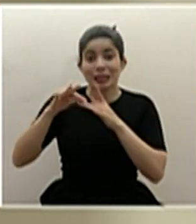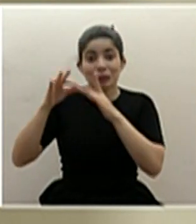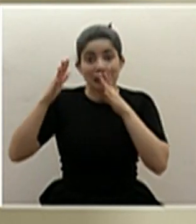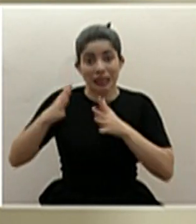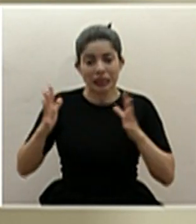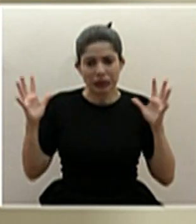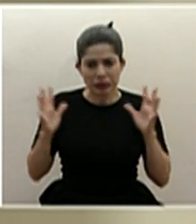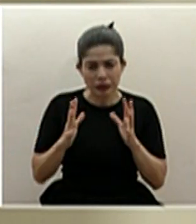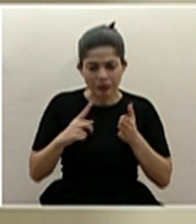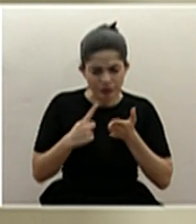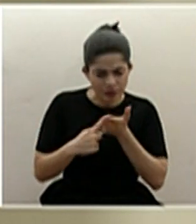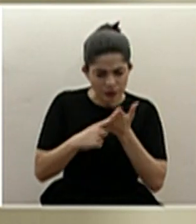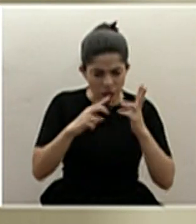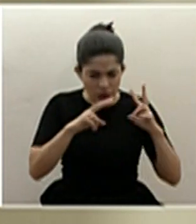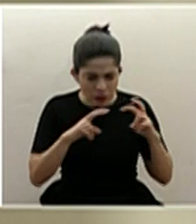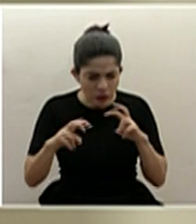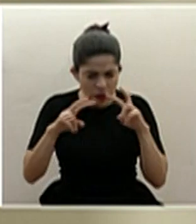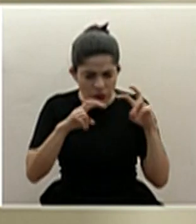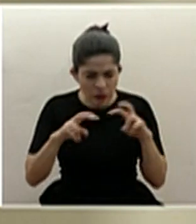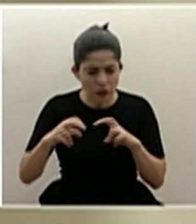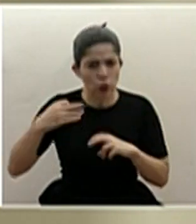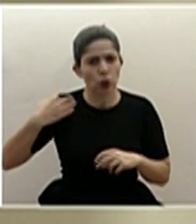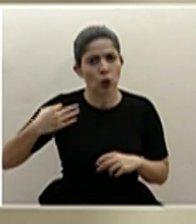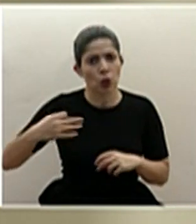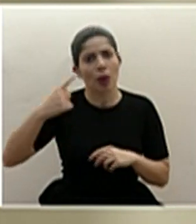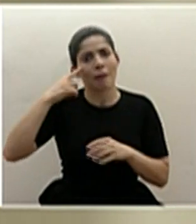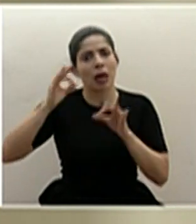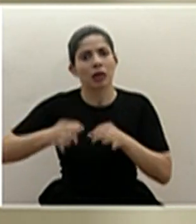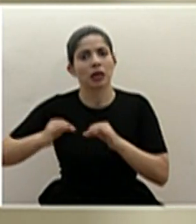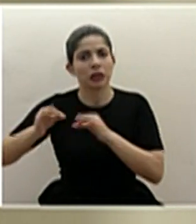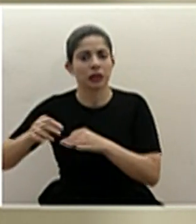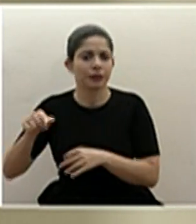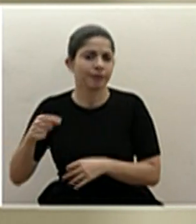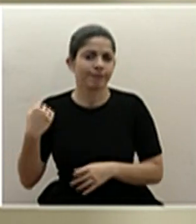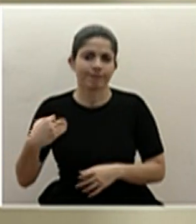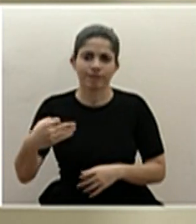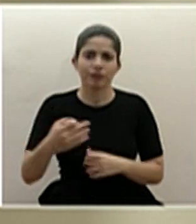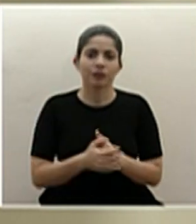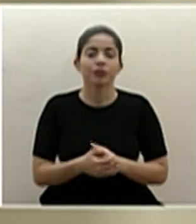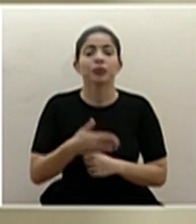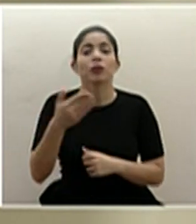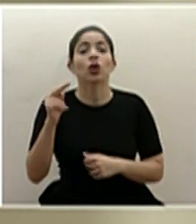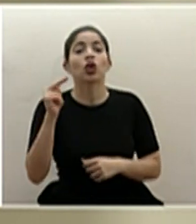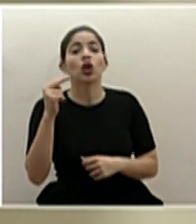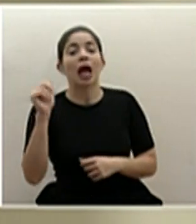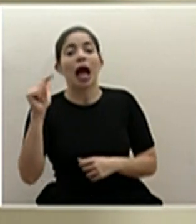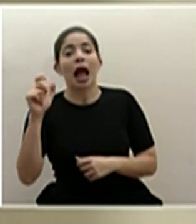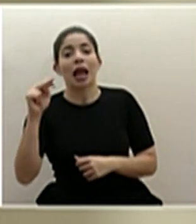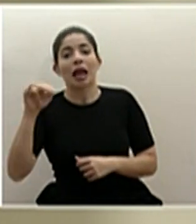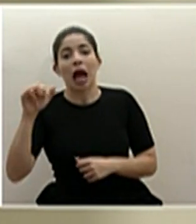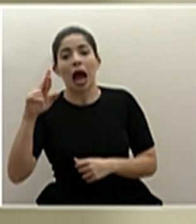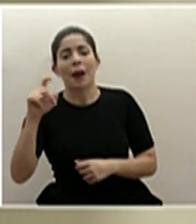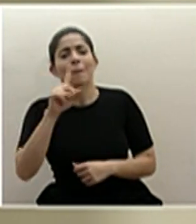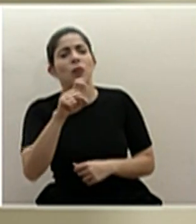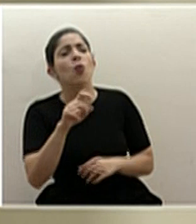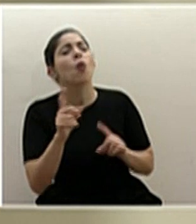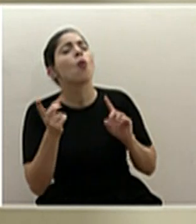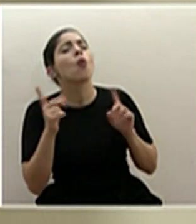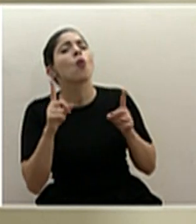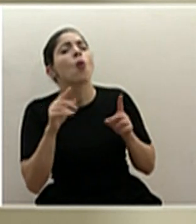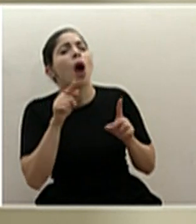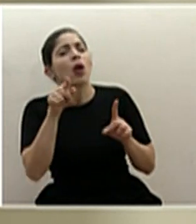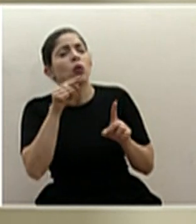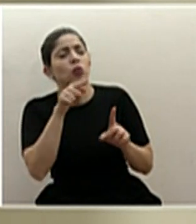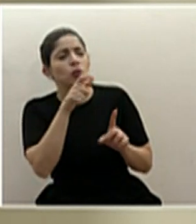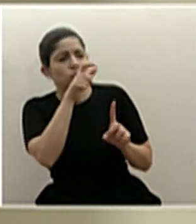especialistas, analizando todas esas medidas que eventualmente hay que tomar. De Noticias, Alan Jara consulta, ¿cuál es el llamado